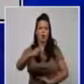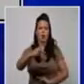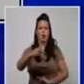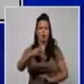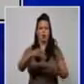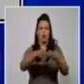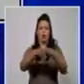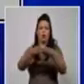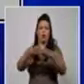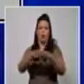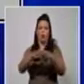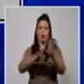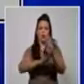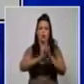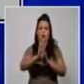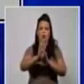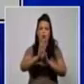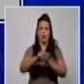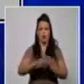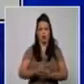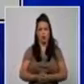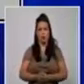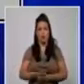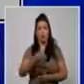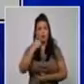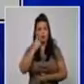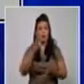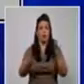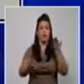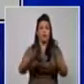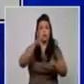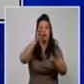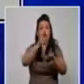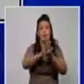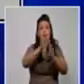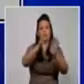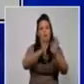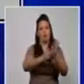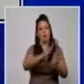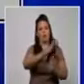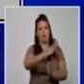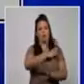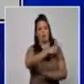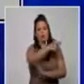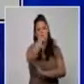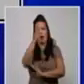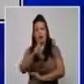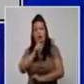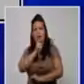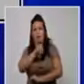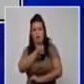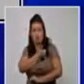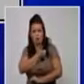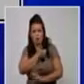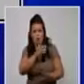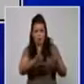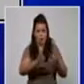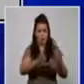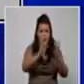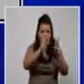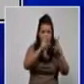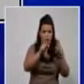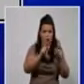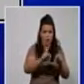el inicio de la pandemia, desde el mes de marzo hasta el 5 de enero. Todo esto concentrado en